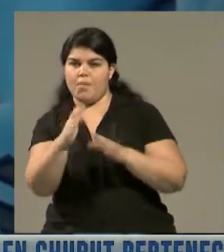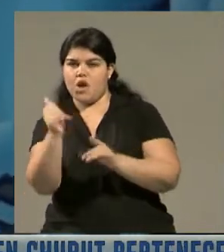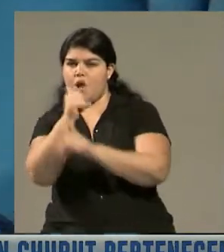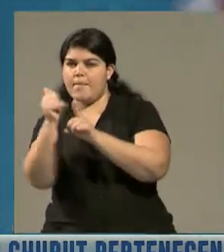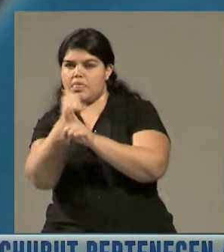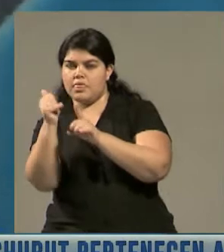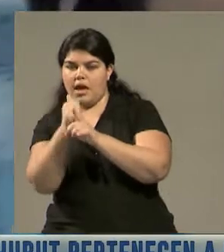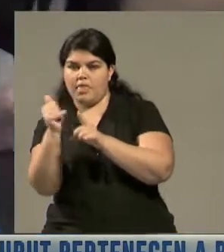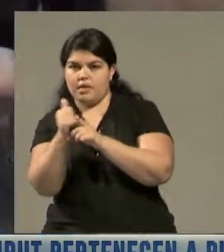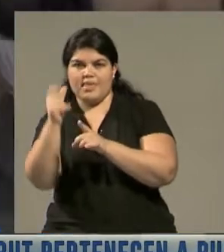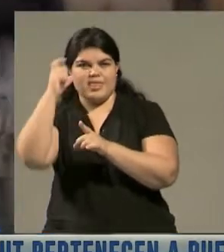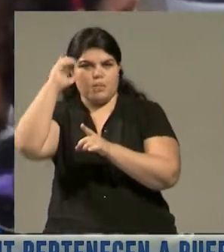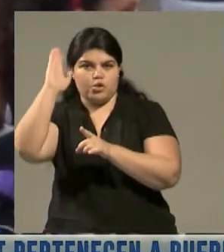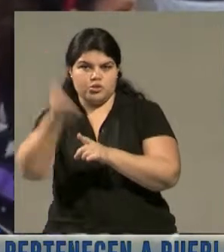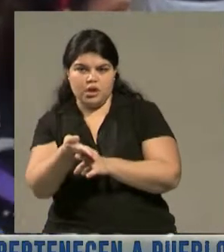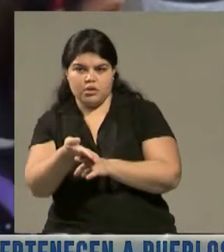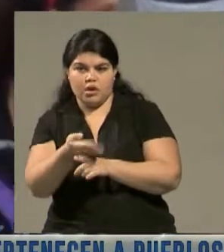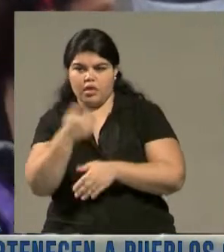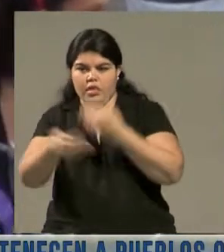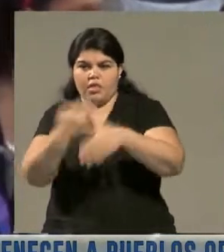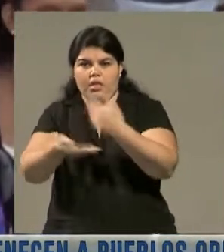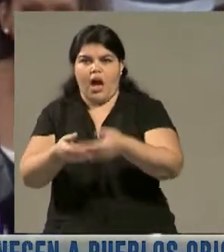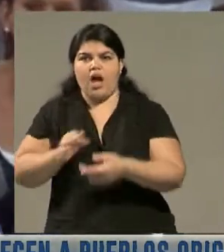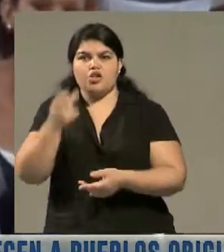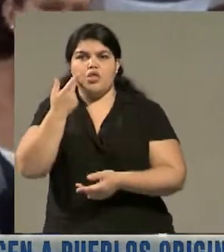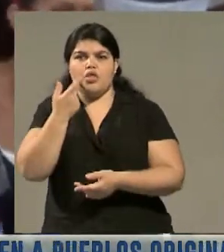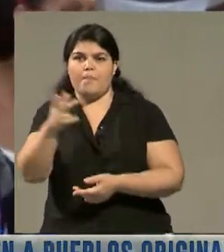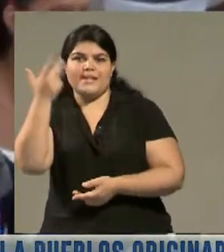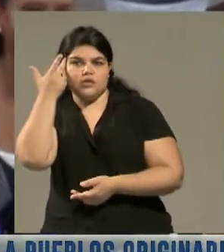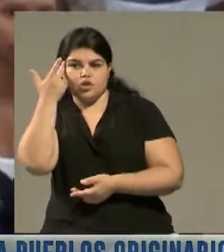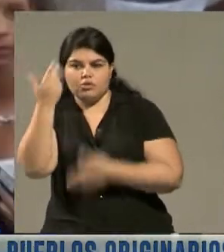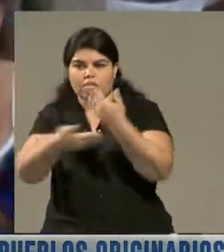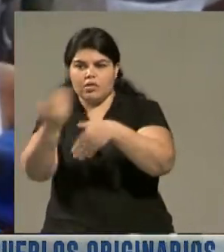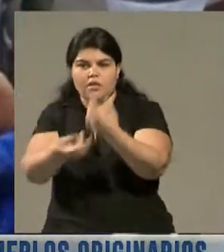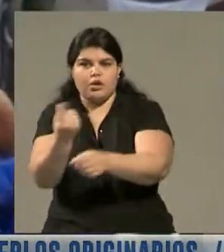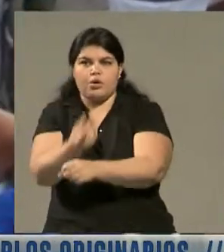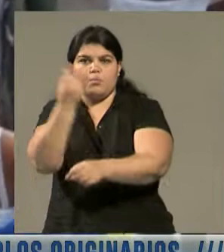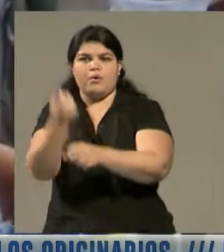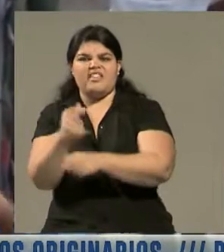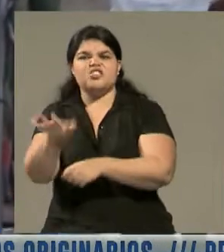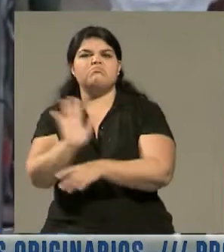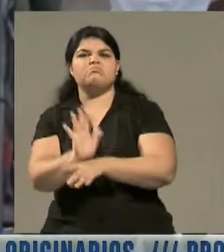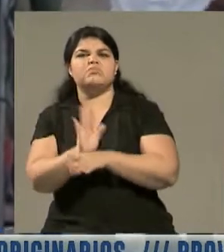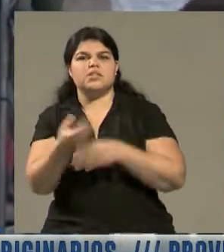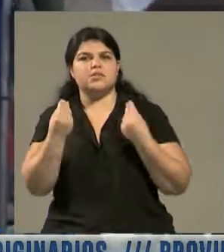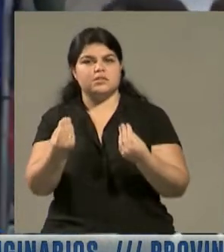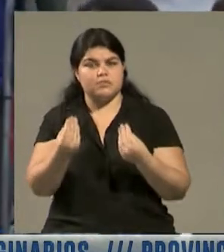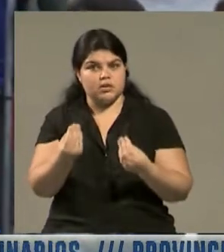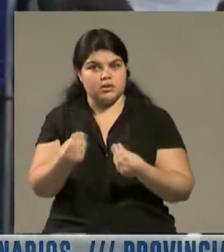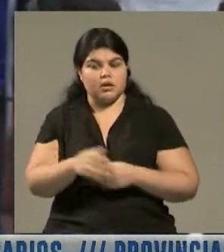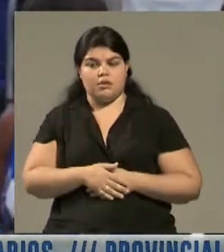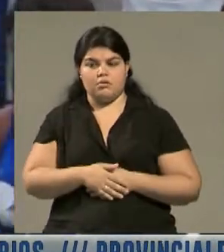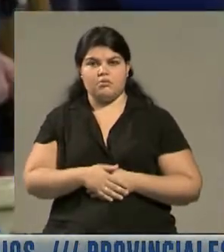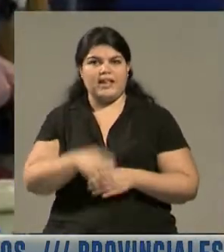aproximadamente que no ha podido reiniciar operaciones en este 2018. ¿Qué quiere decir eso? Que la plaza de trabajo